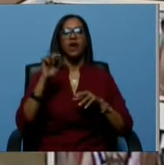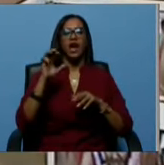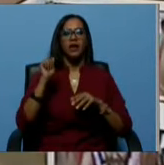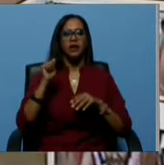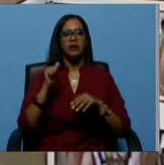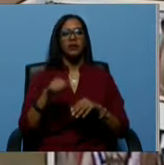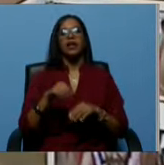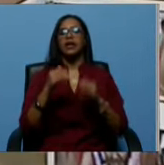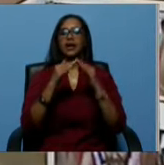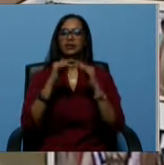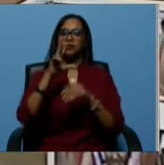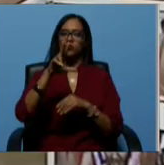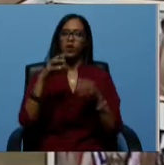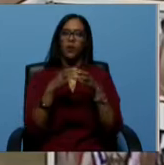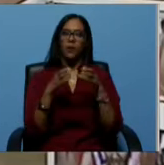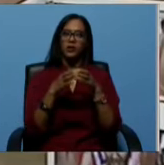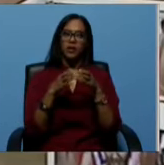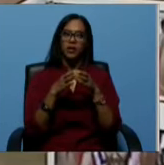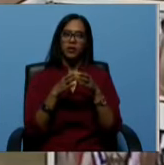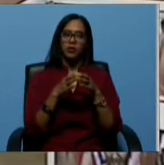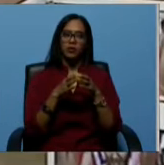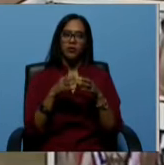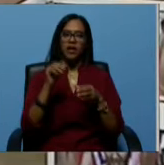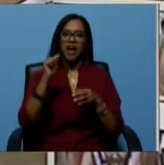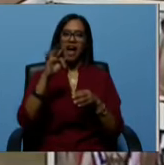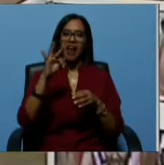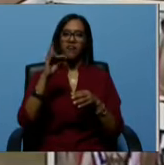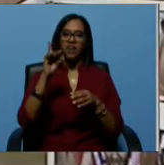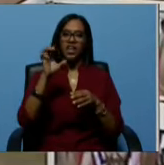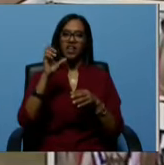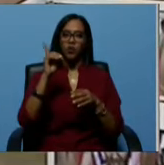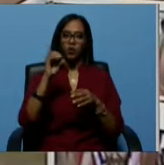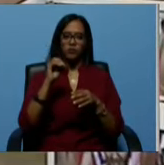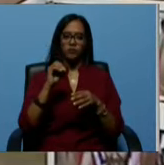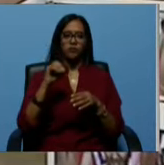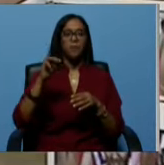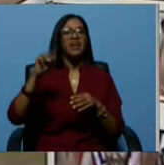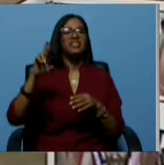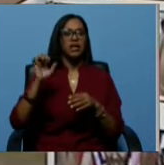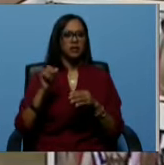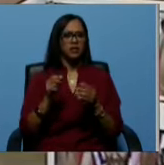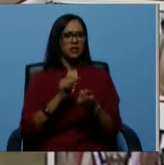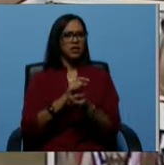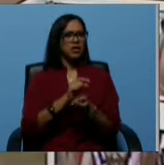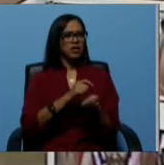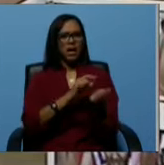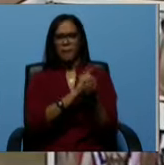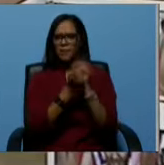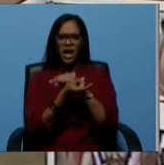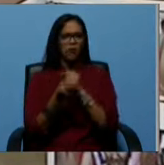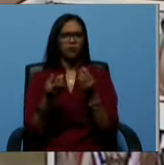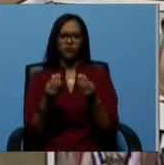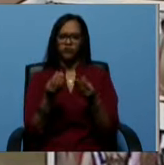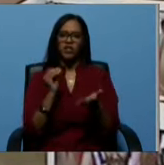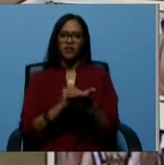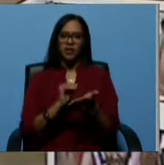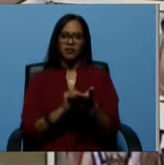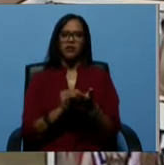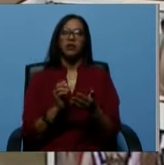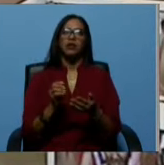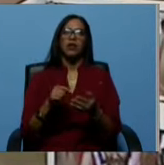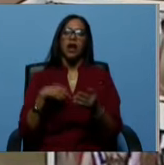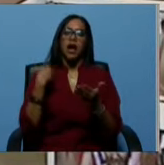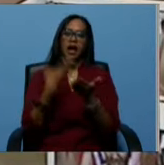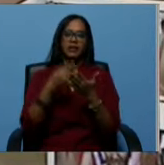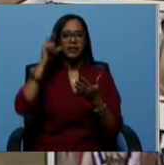tres de sus compañeros, Alfredo, Juancho y Marcel Ru. Se mudaron muchas veces, pero siguieron en la capital hasta el día del golpe